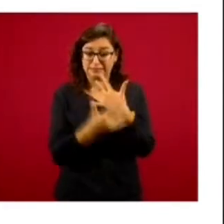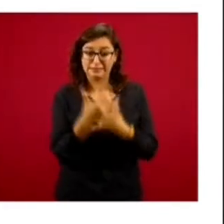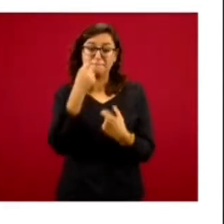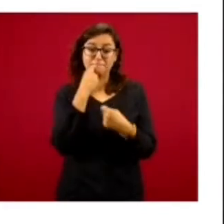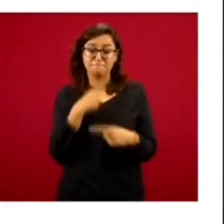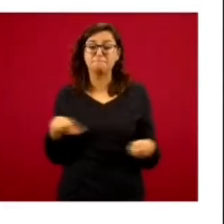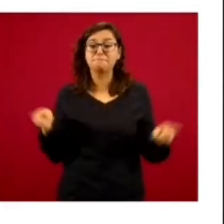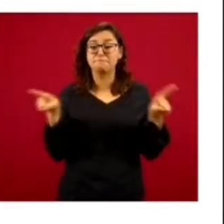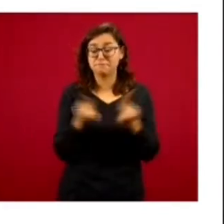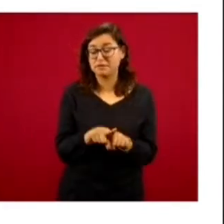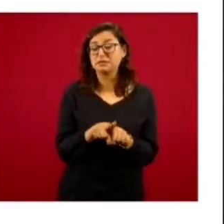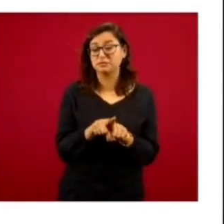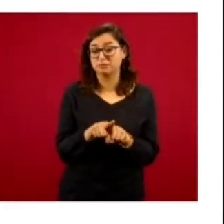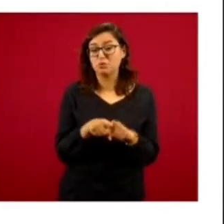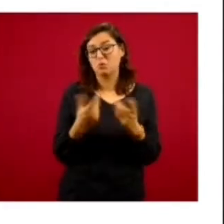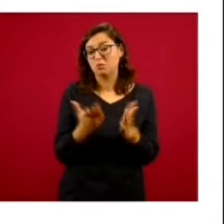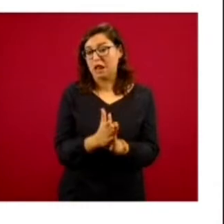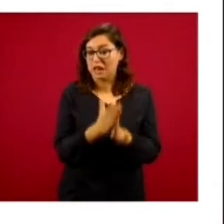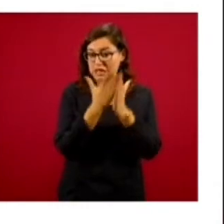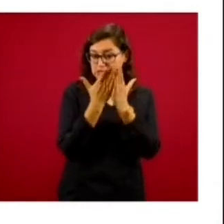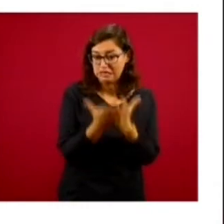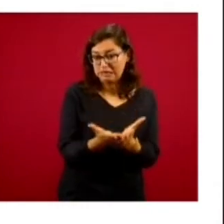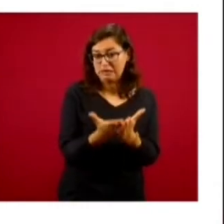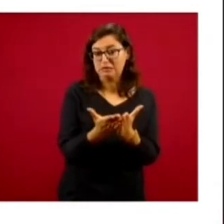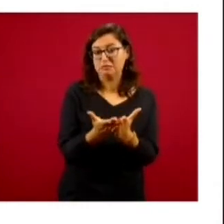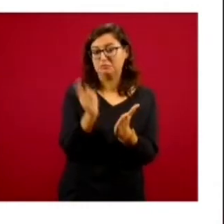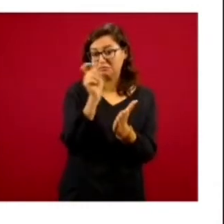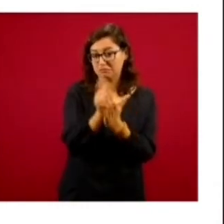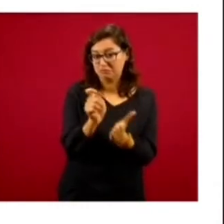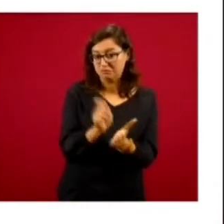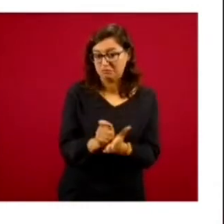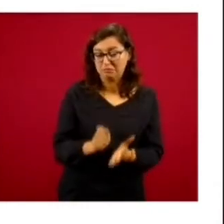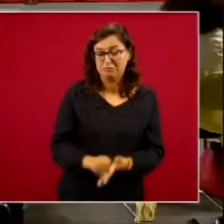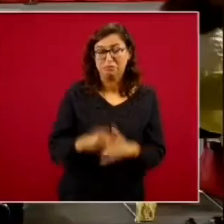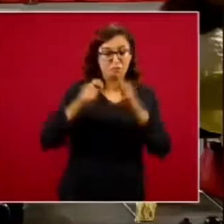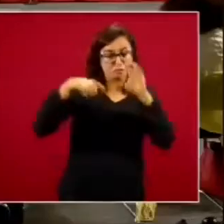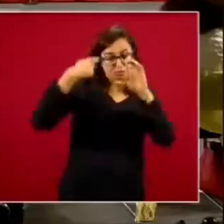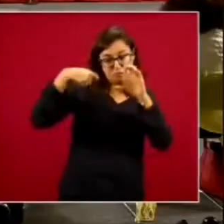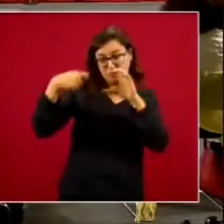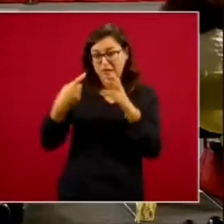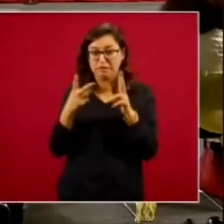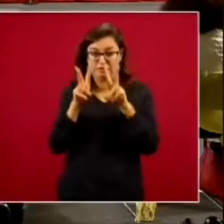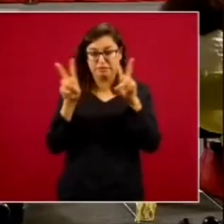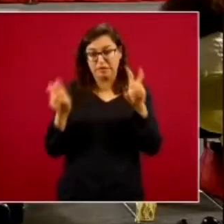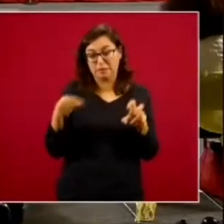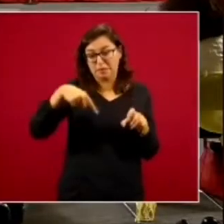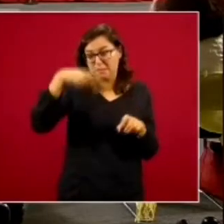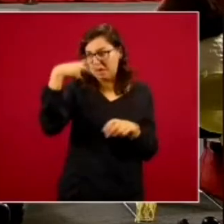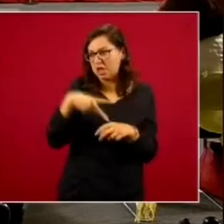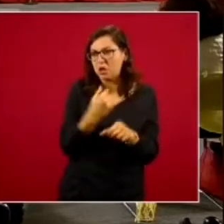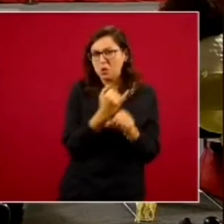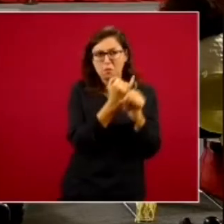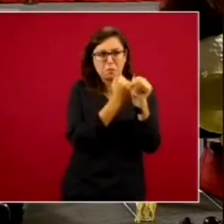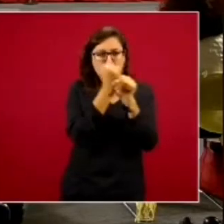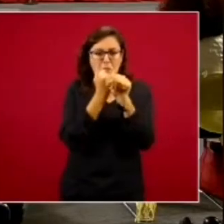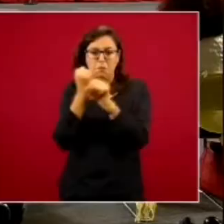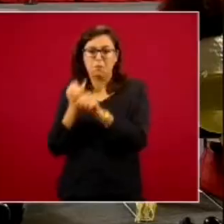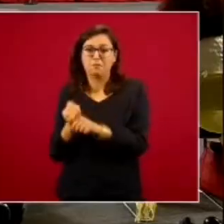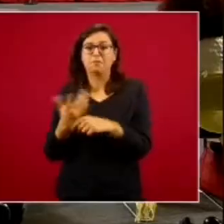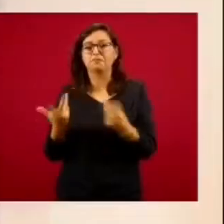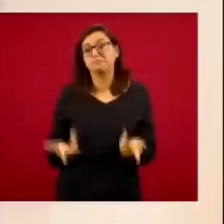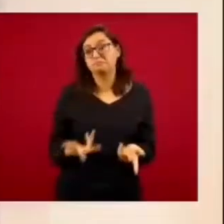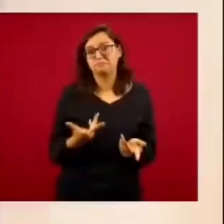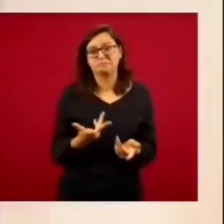la elaboración de esta literatura, de obras y documentales sobre la literatura mexicana y cobrando, bueno,